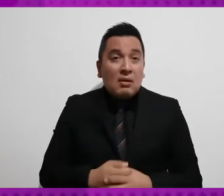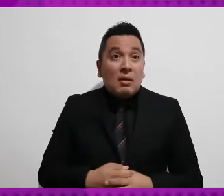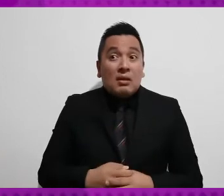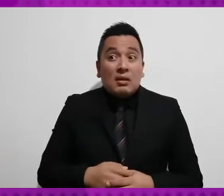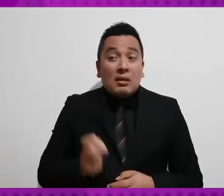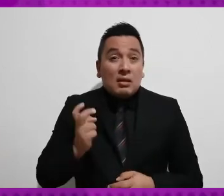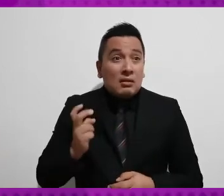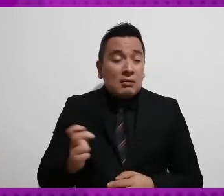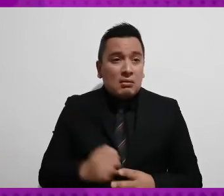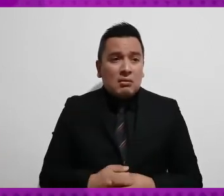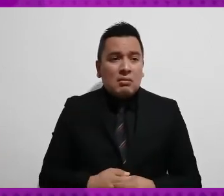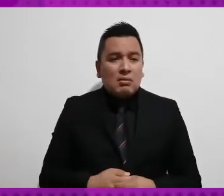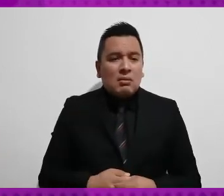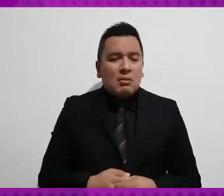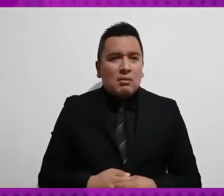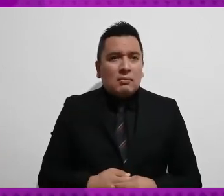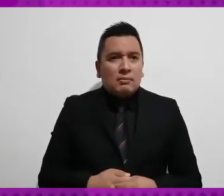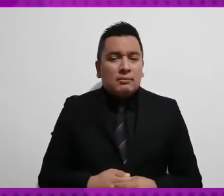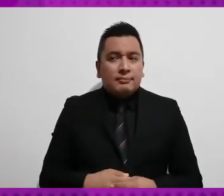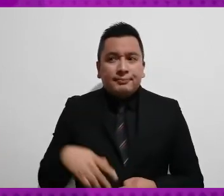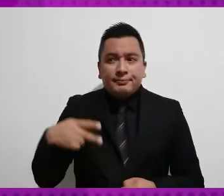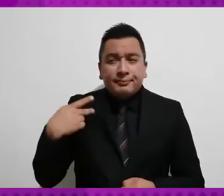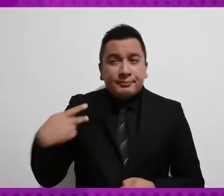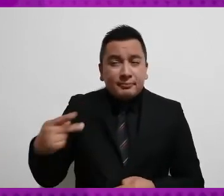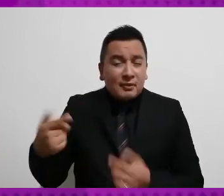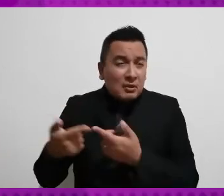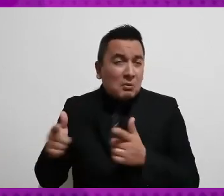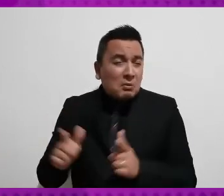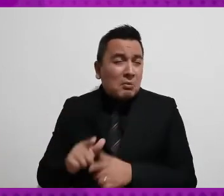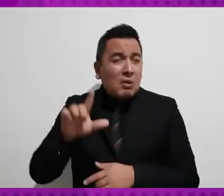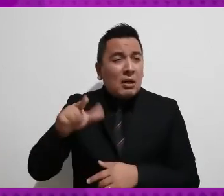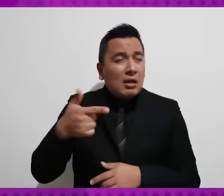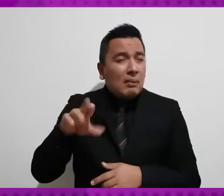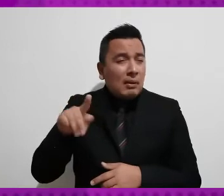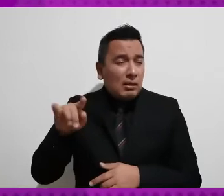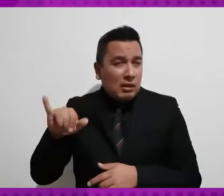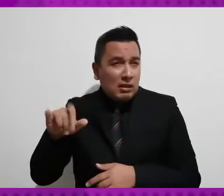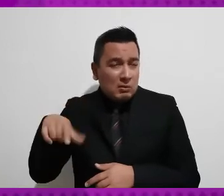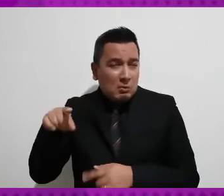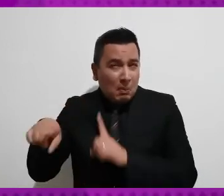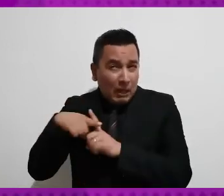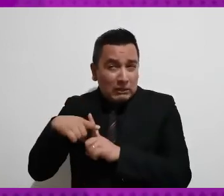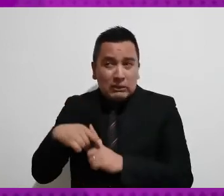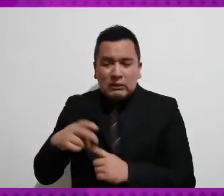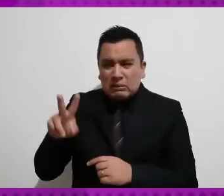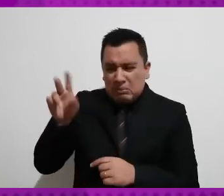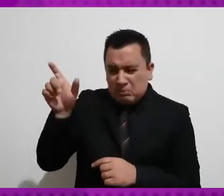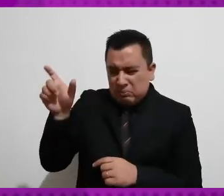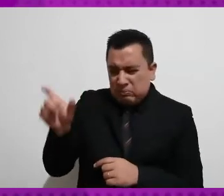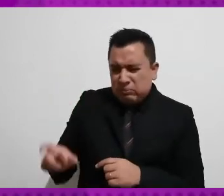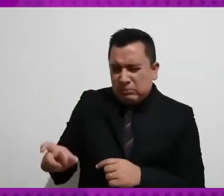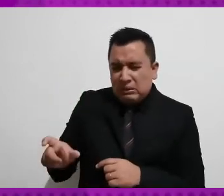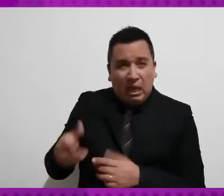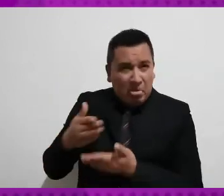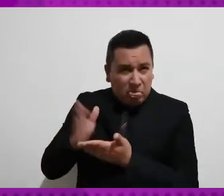ningún motivo, particularmente por el de su expresión de género, van a ser discriminados. Desde ahí el instituto está atendiendo